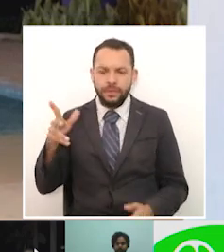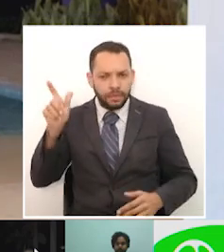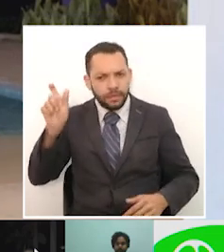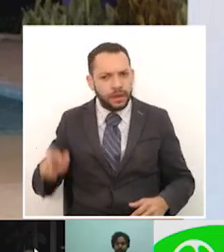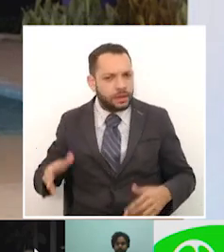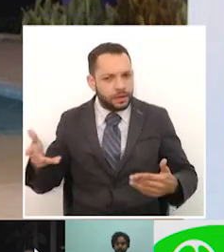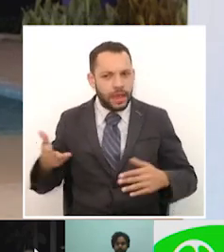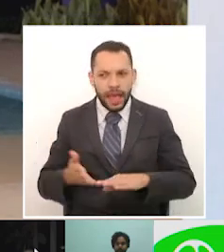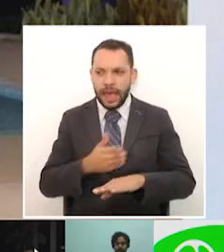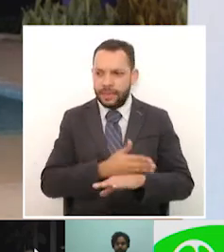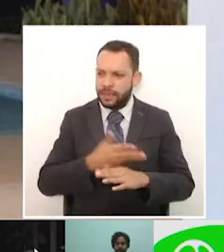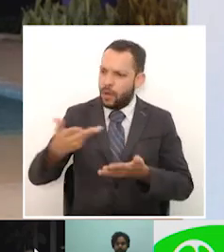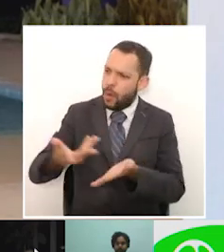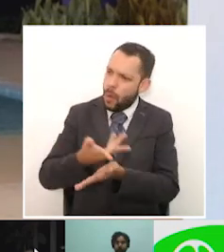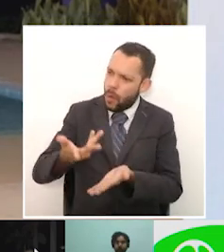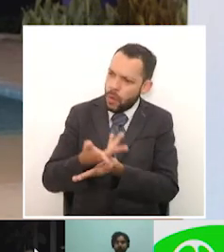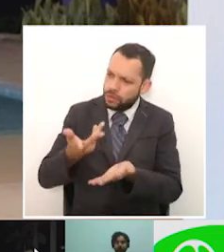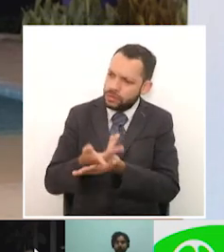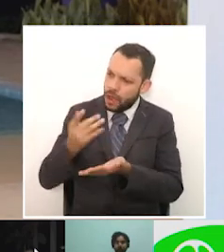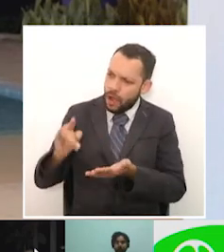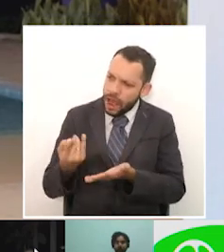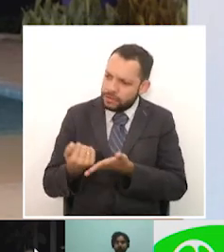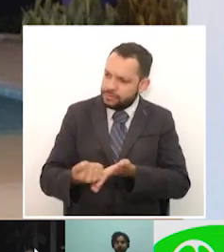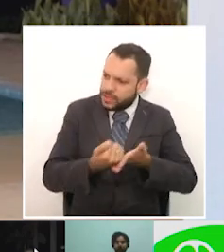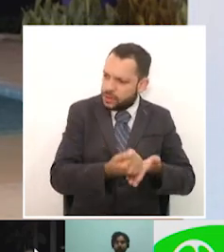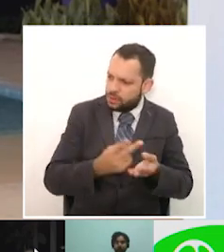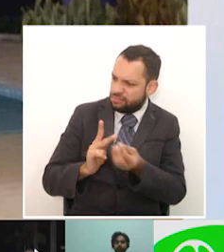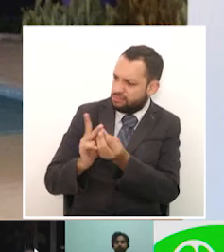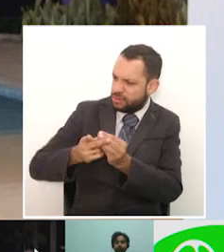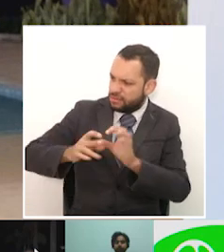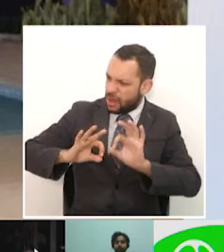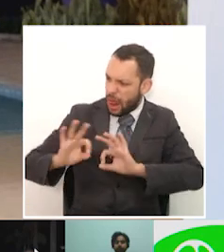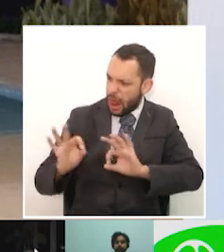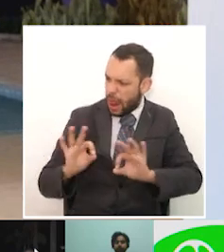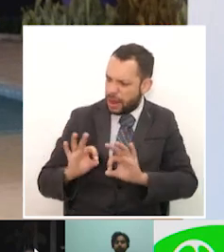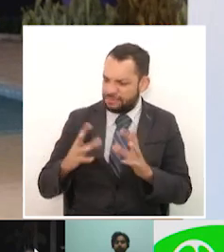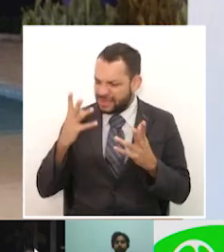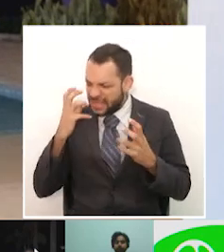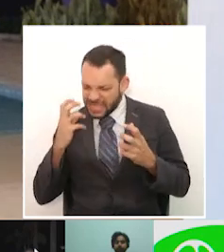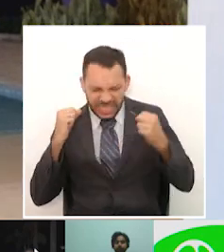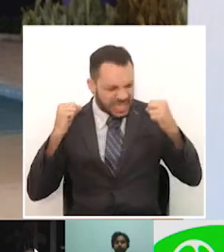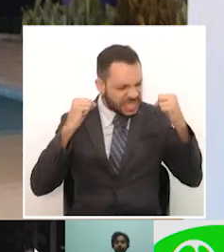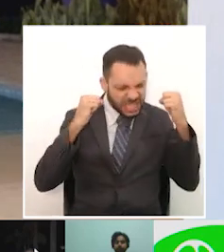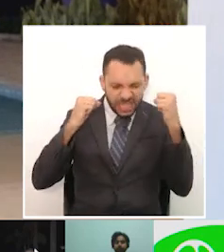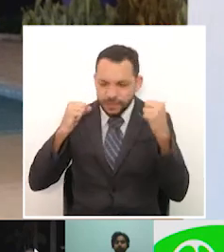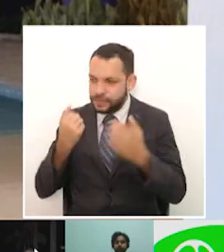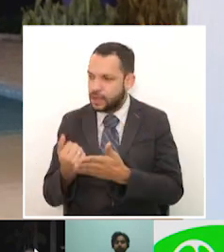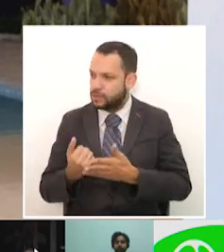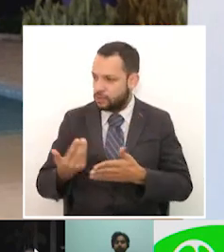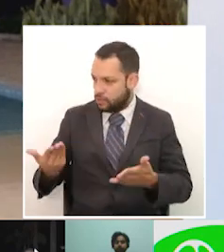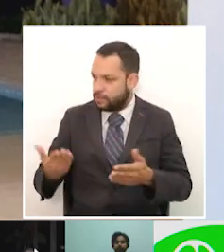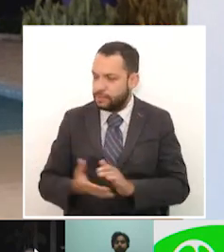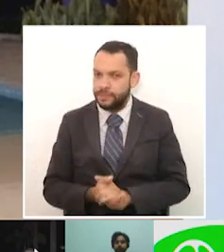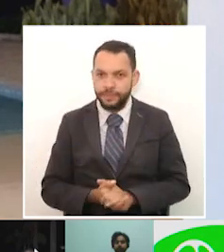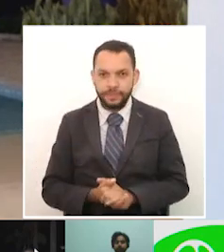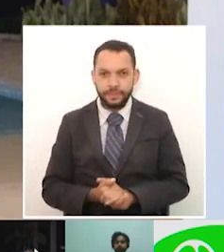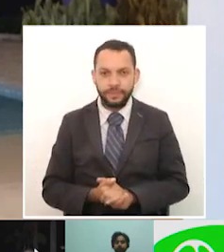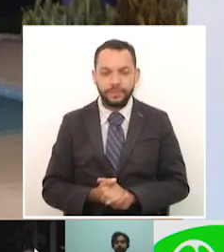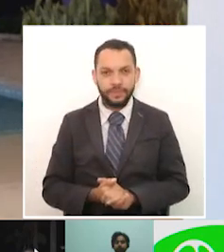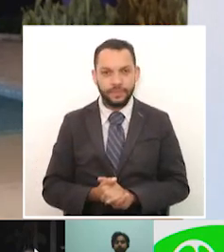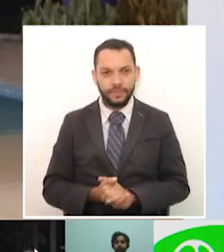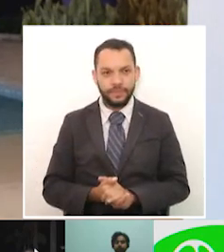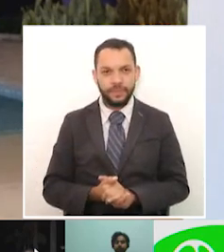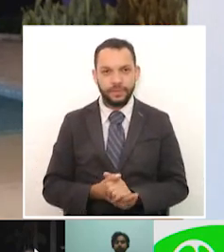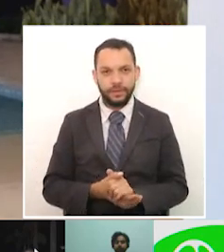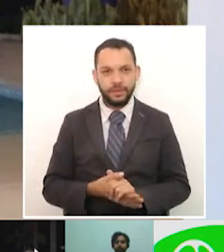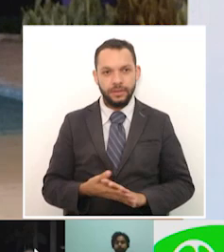él nos aconseje, nos dé algunas herramientas para utilizar en estos momentos de estrés, de ansiedad y de encierro. Uttam, can you tell